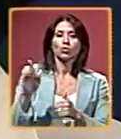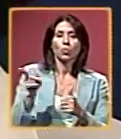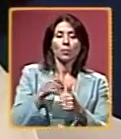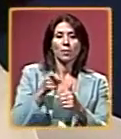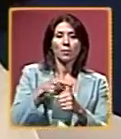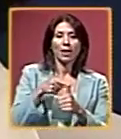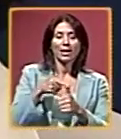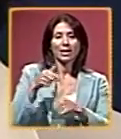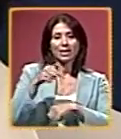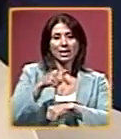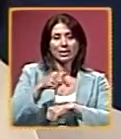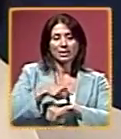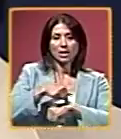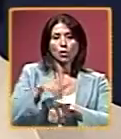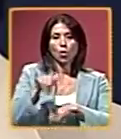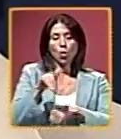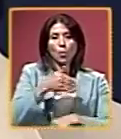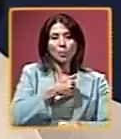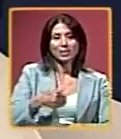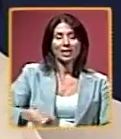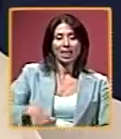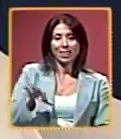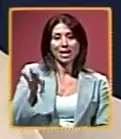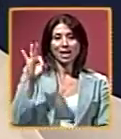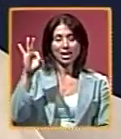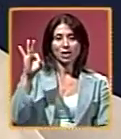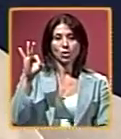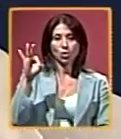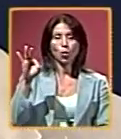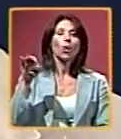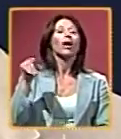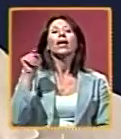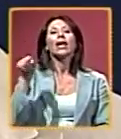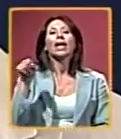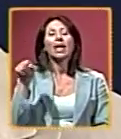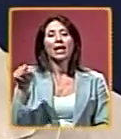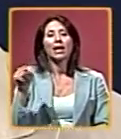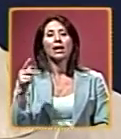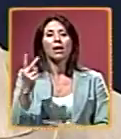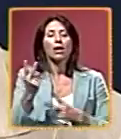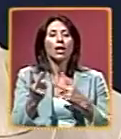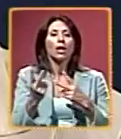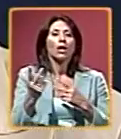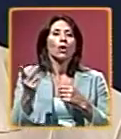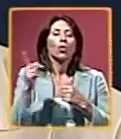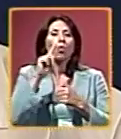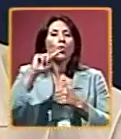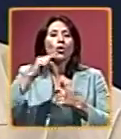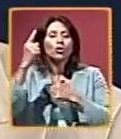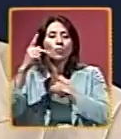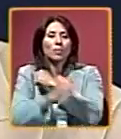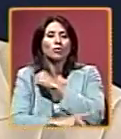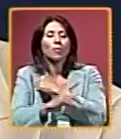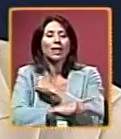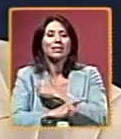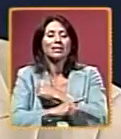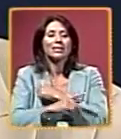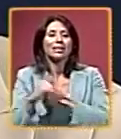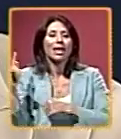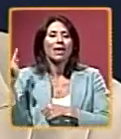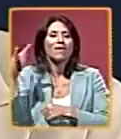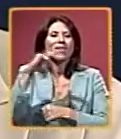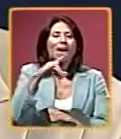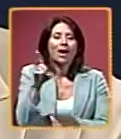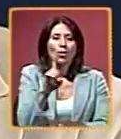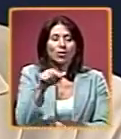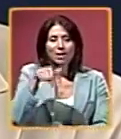ciclo como presidente electo. Uno de los países a los que visita es Costa Rica, y me parece que